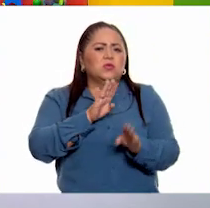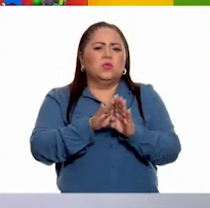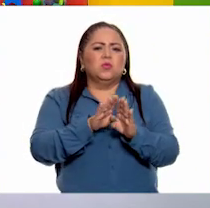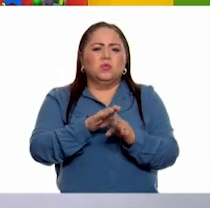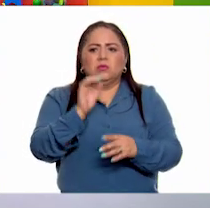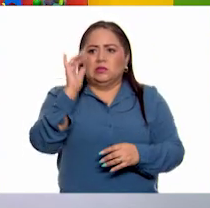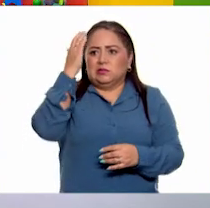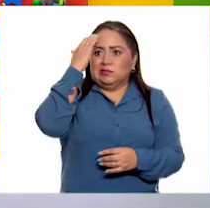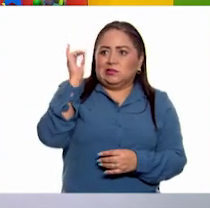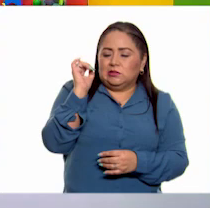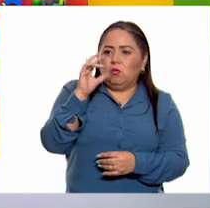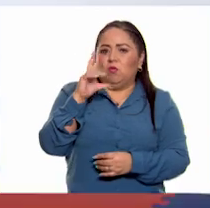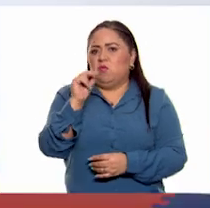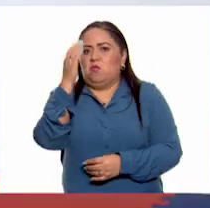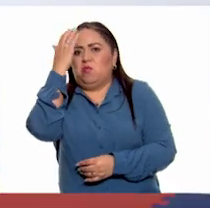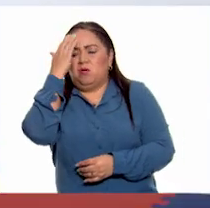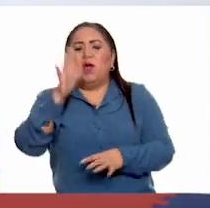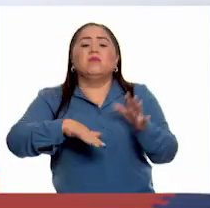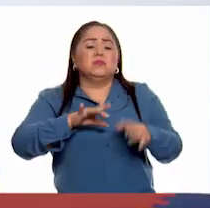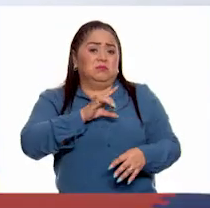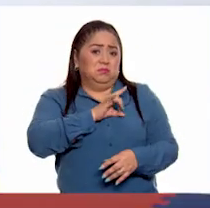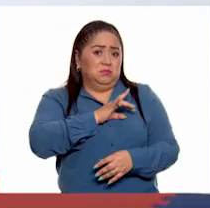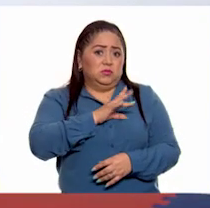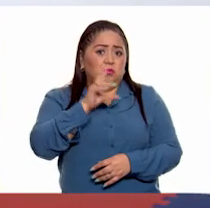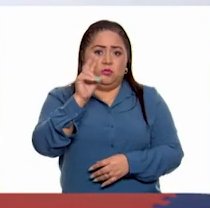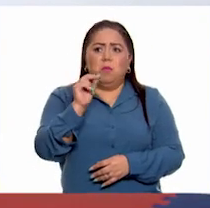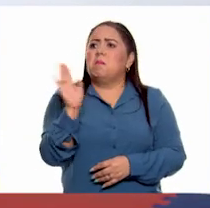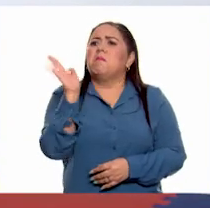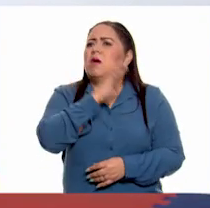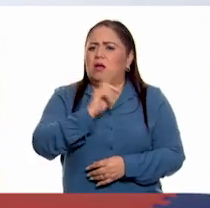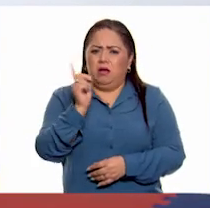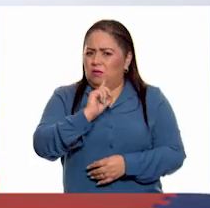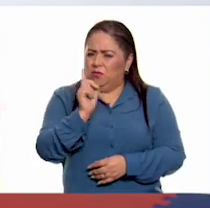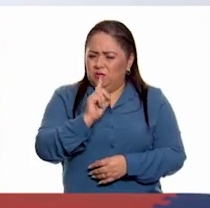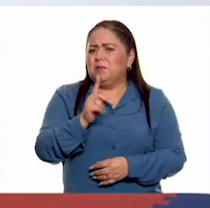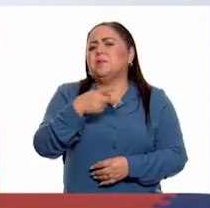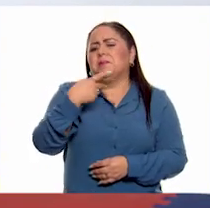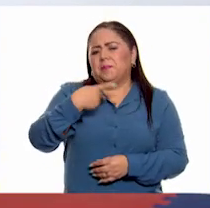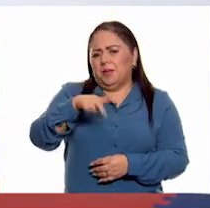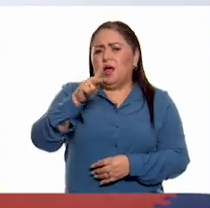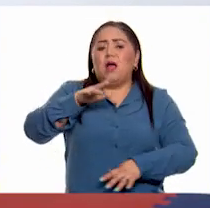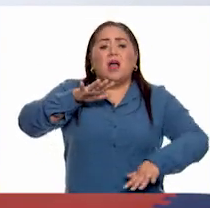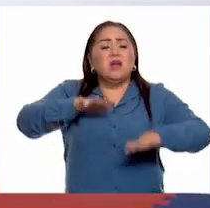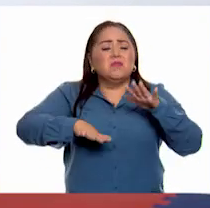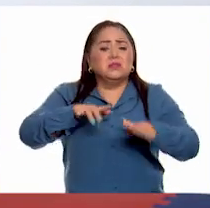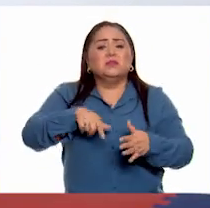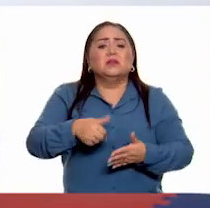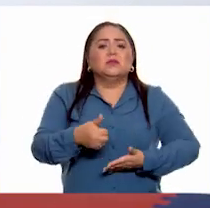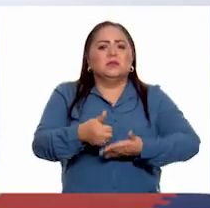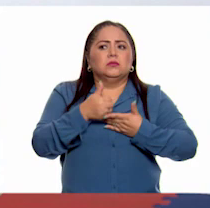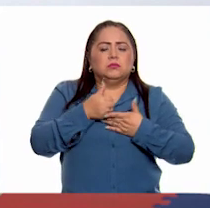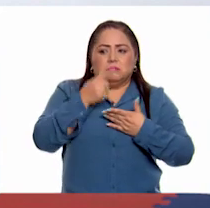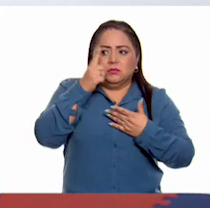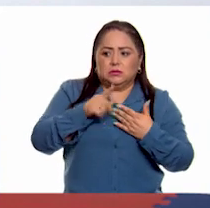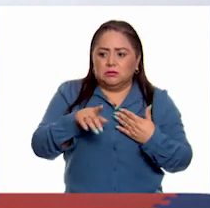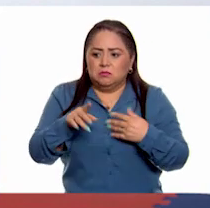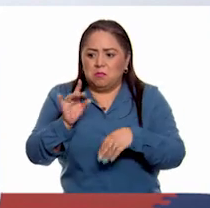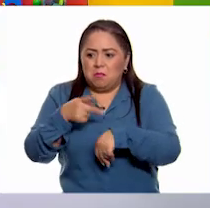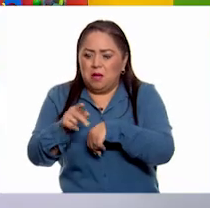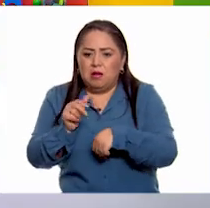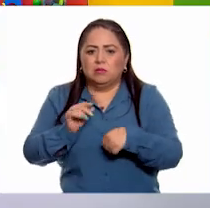o desconocido. Sentir miedo no está mal, al contrario, a veces nos ayuda a evitar el